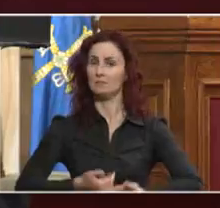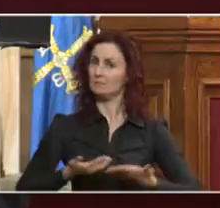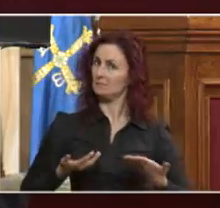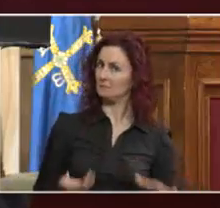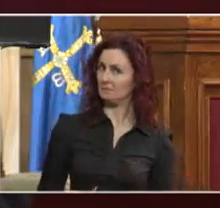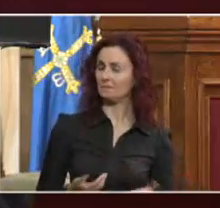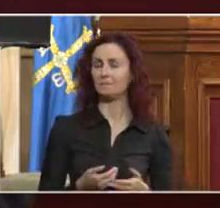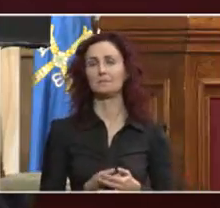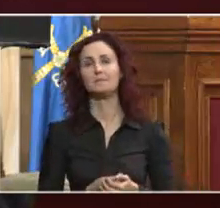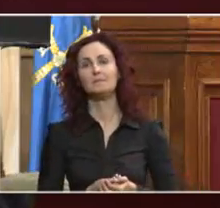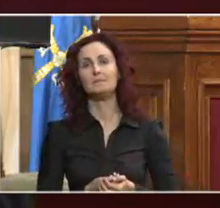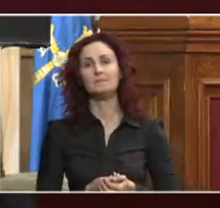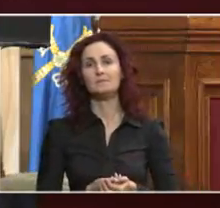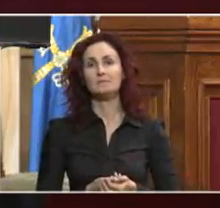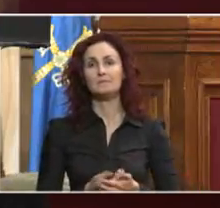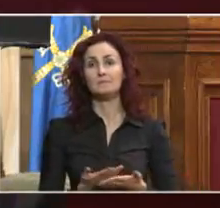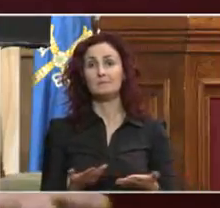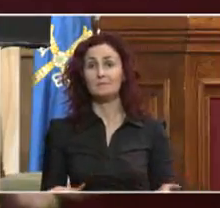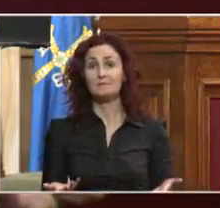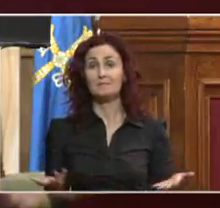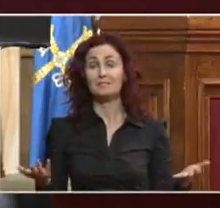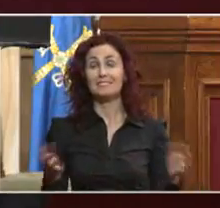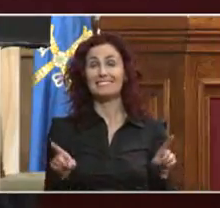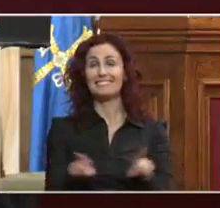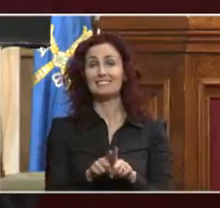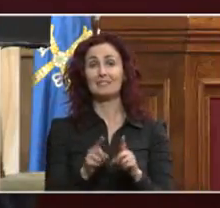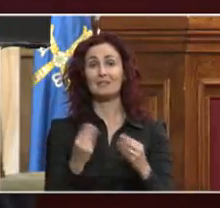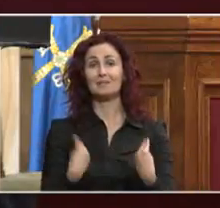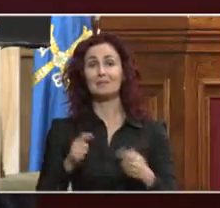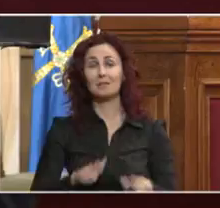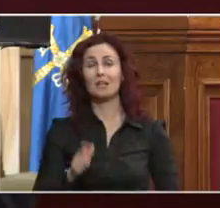fue un remar en el vacío, ¿no?